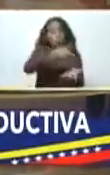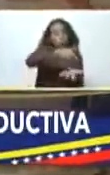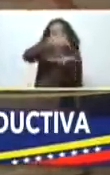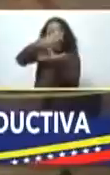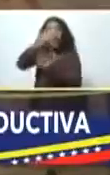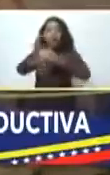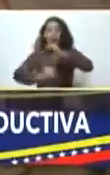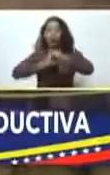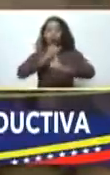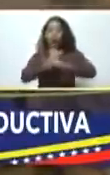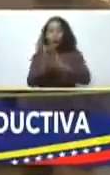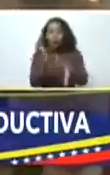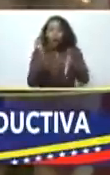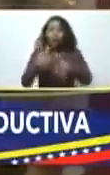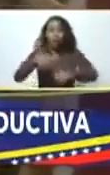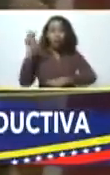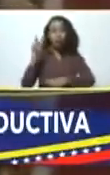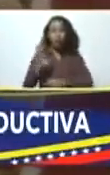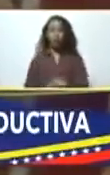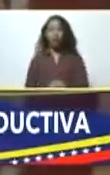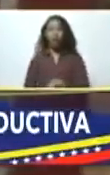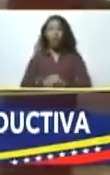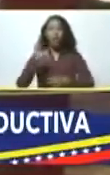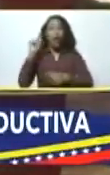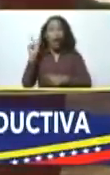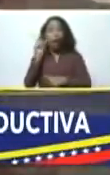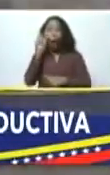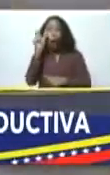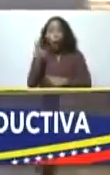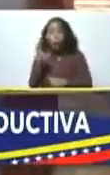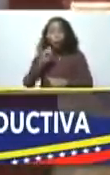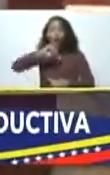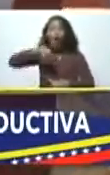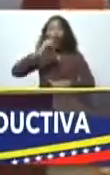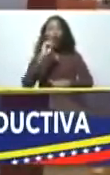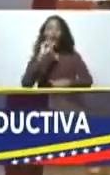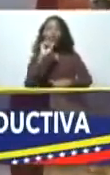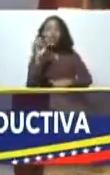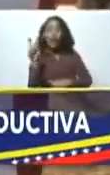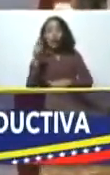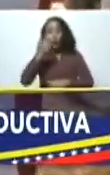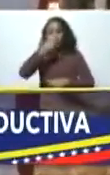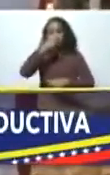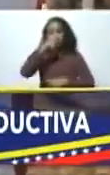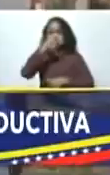internacional. Aquí le presento a José Bolívar. José es uno de los productores. ¿Quién es ese José que está aquí, bigotudo?